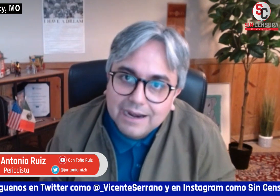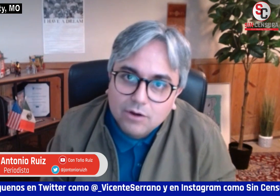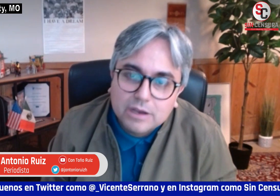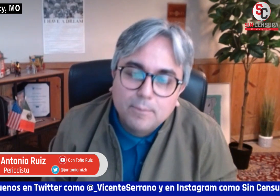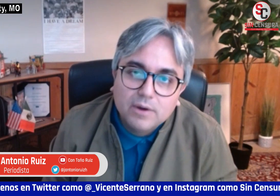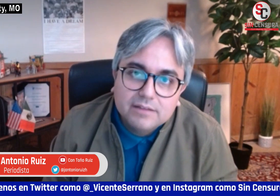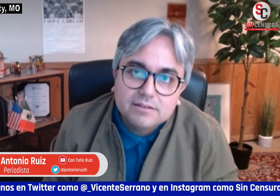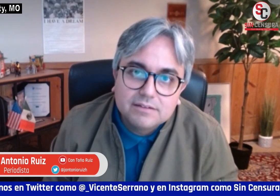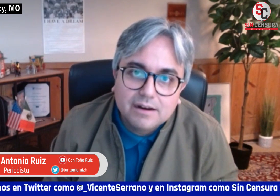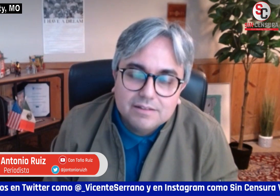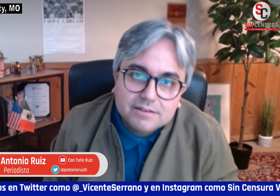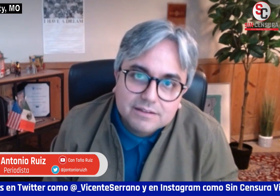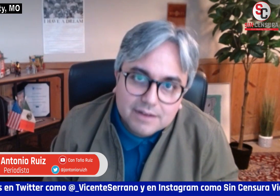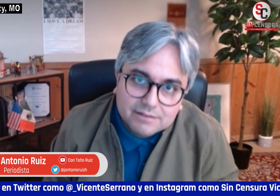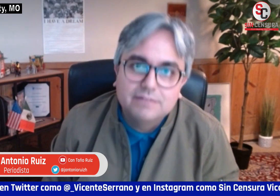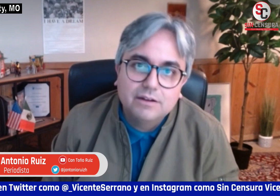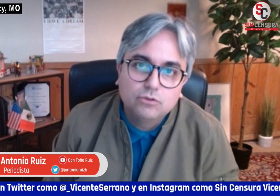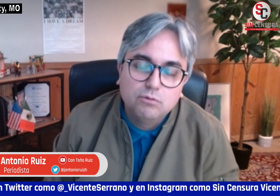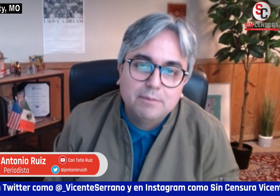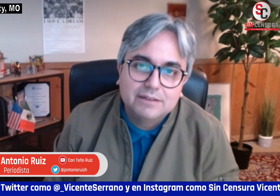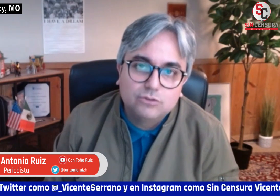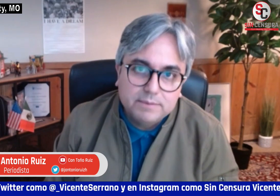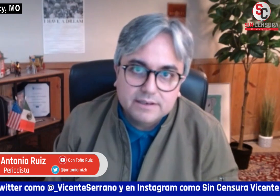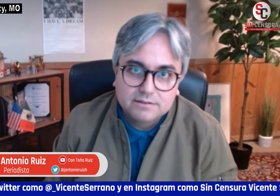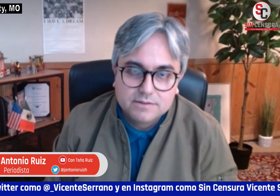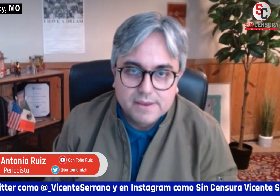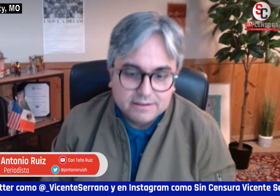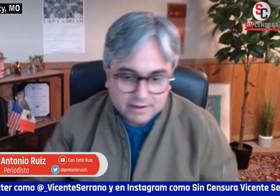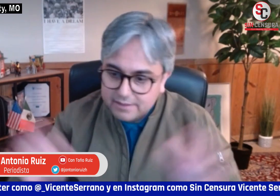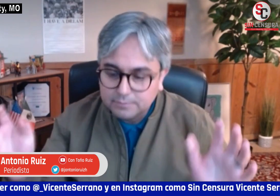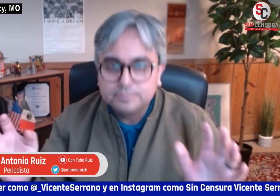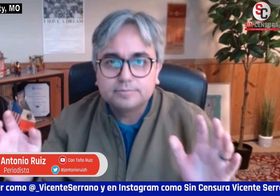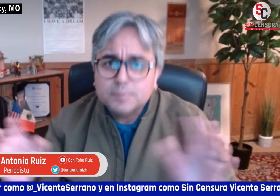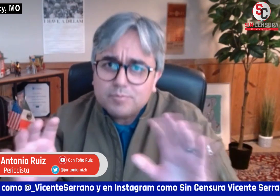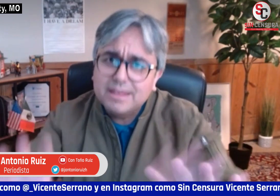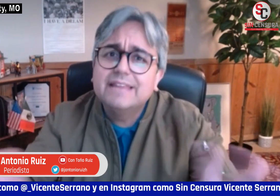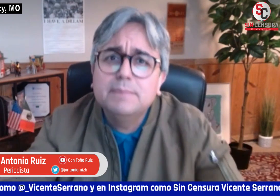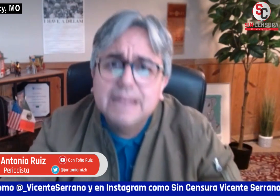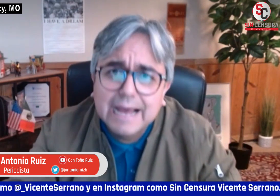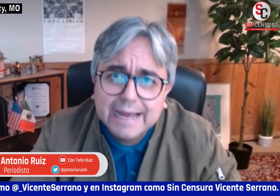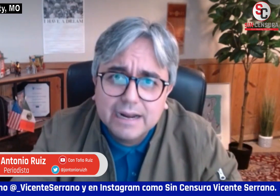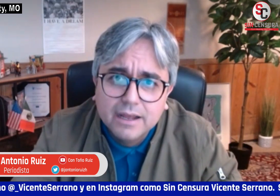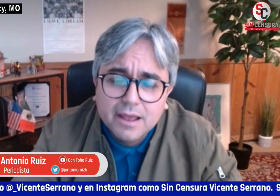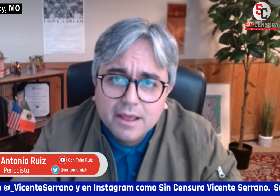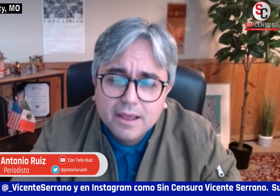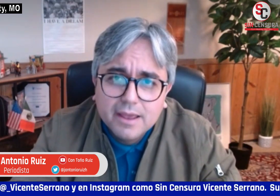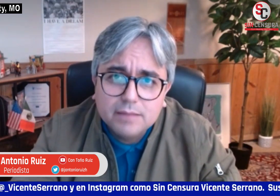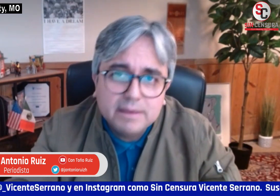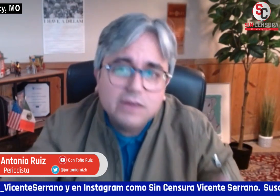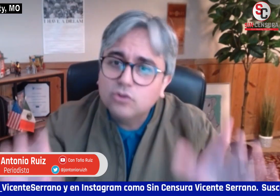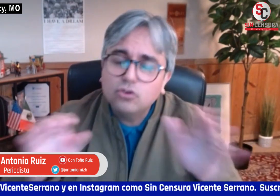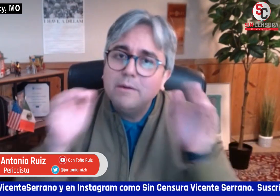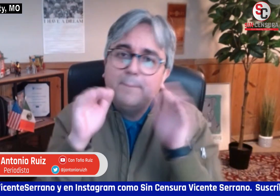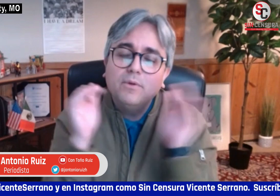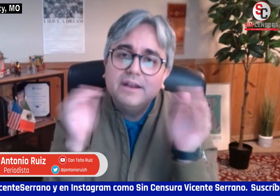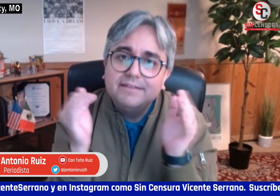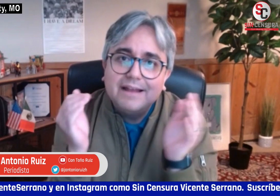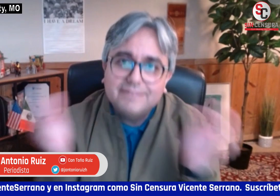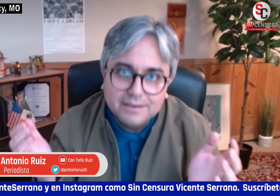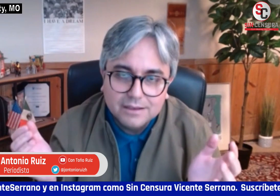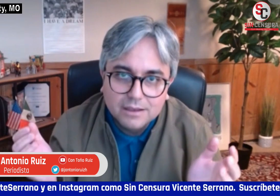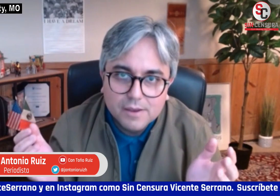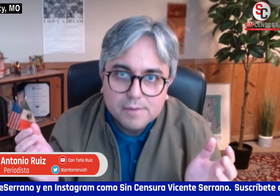obligan a los japoneses a rendirse tras lanzar 2 bombas atómicas y se rinden, y ahí termina la guerra. En México eso no va a poder